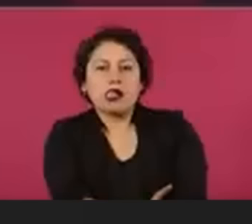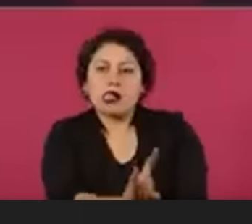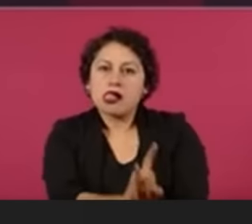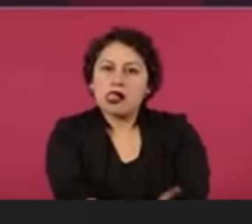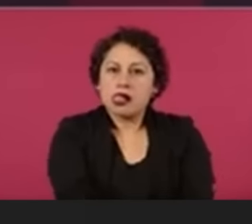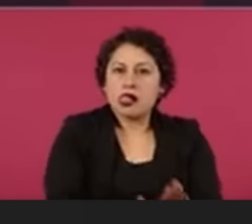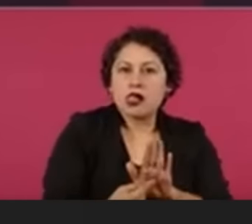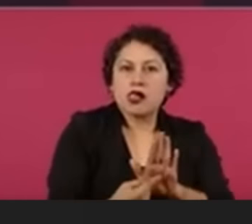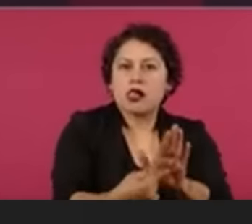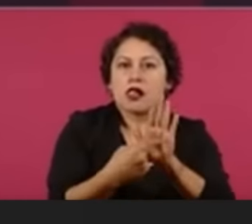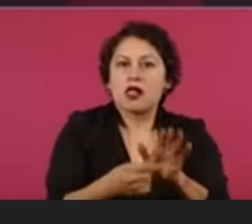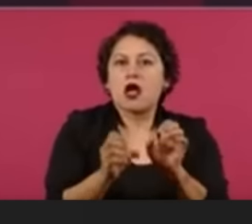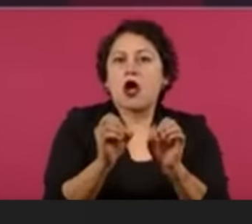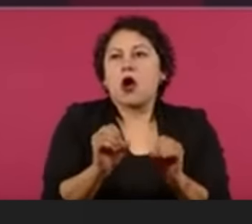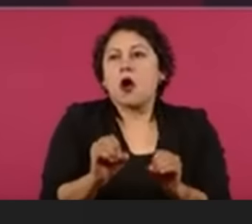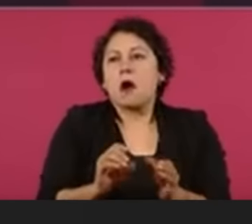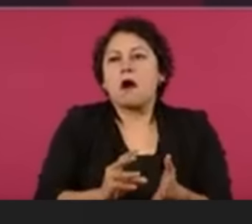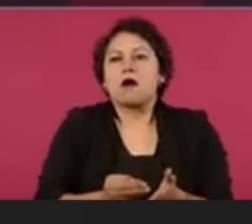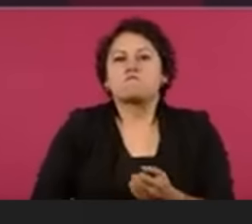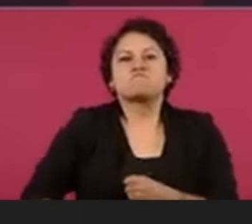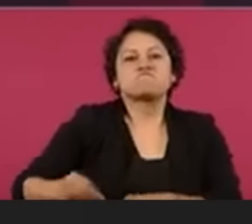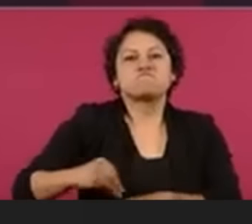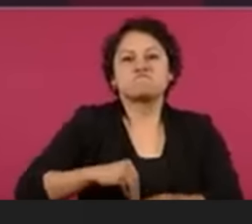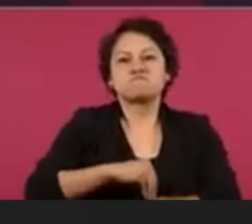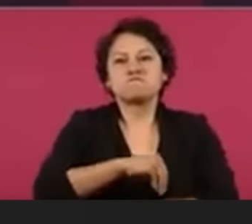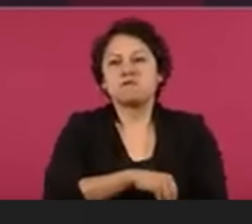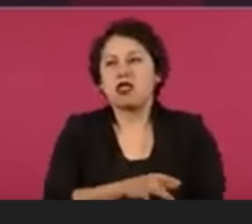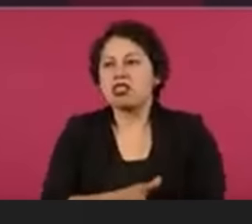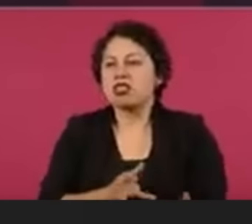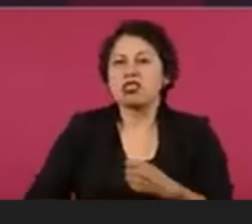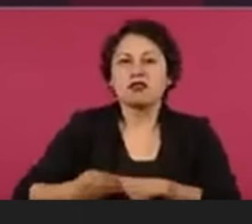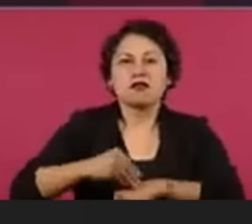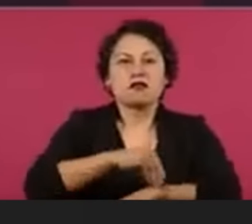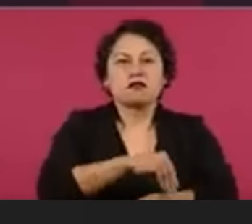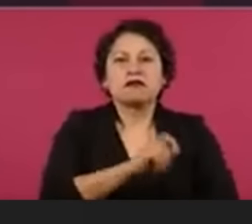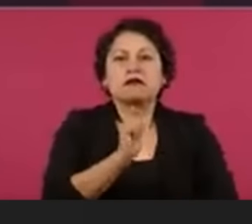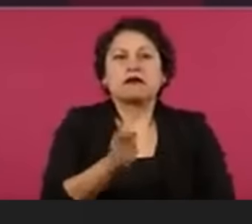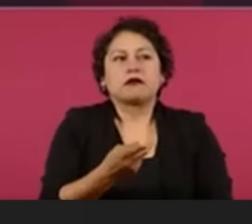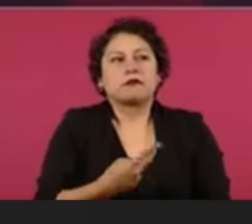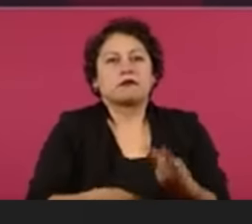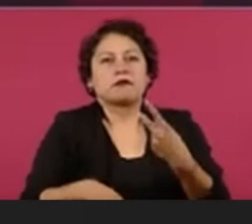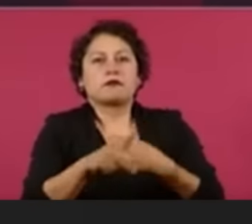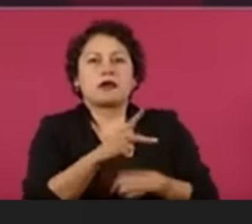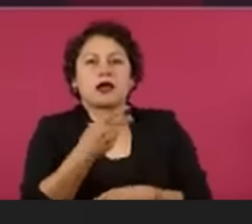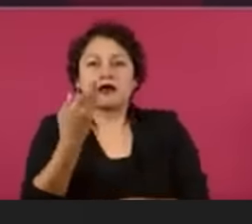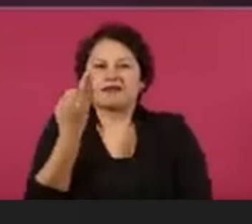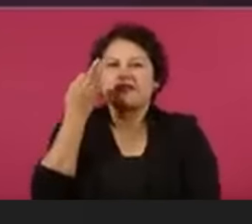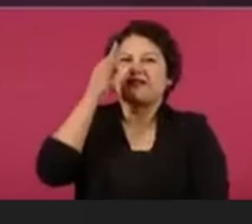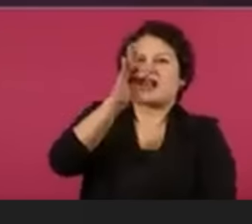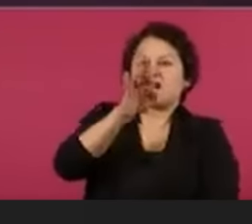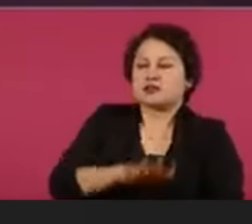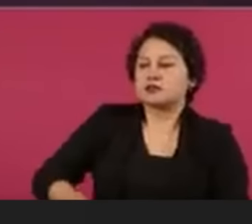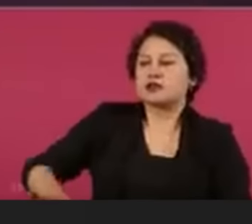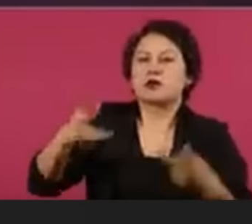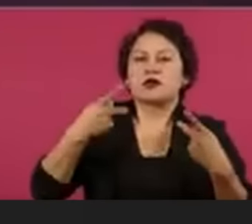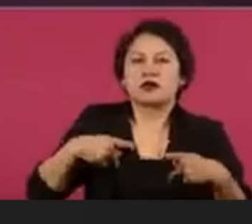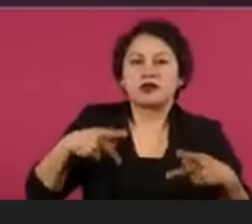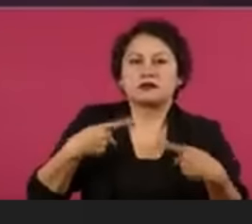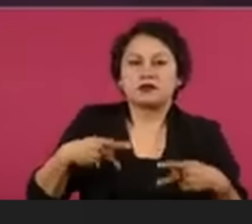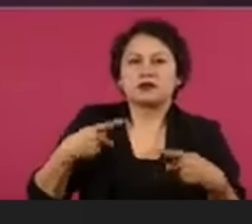las verdades a medias, traicionan a los pueblos y los convierten en rehenes